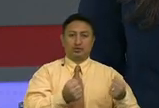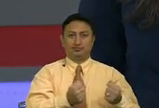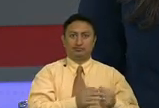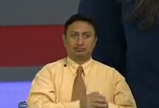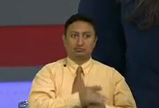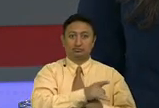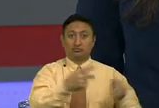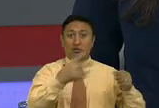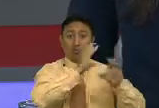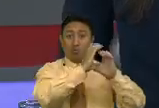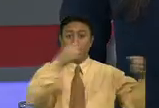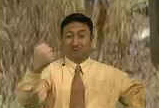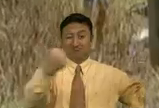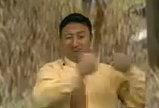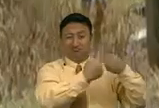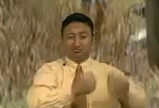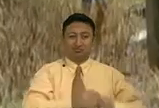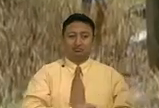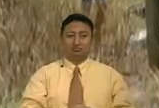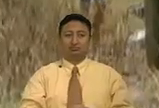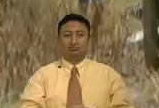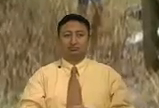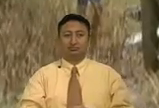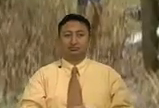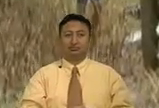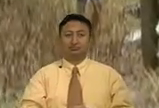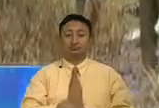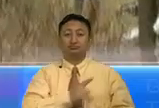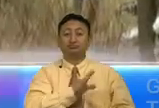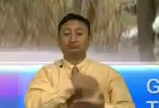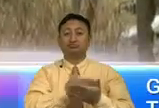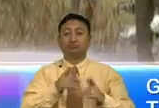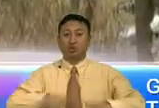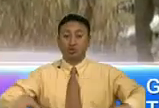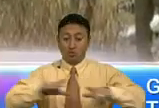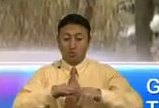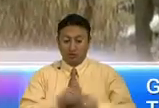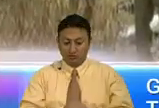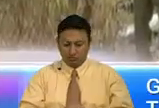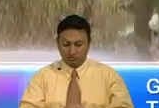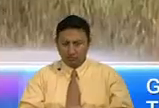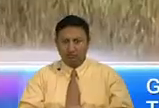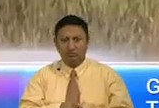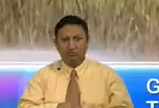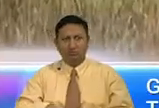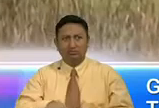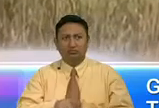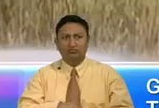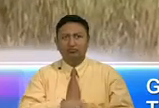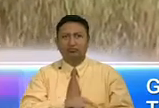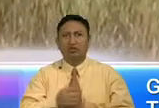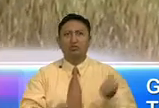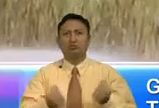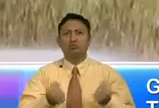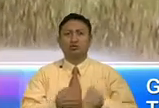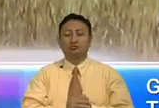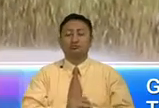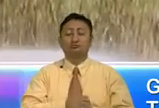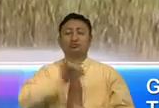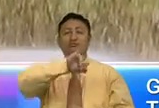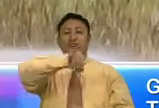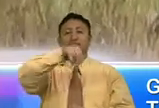con un bus. Llegaron al lugar de la tragedia y solo encontraron parte de los escombros del camión que era conducido por Johnny